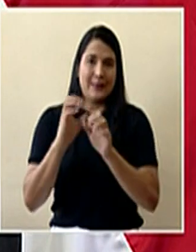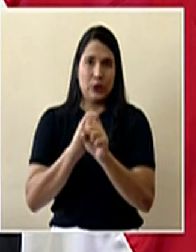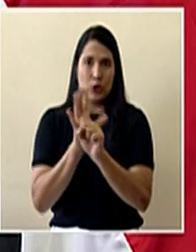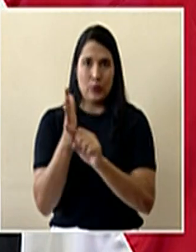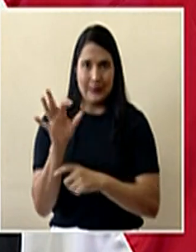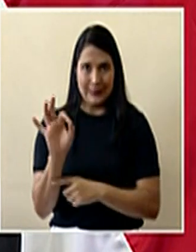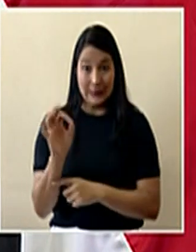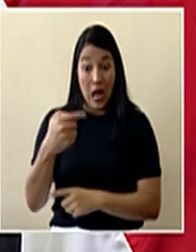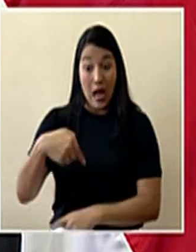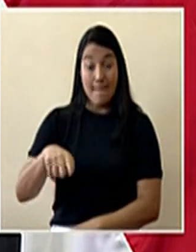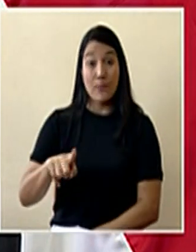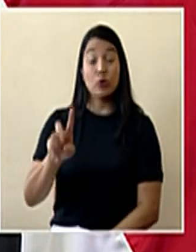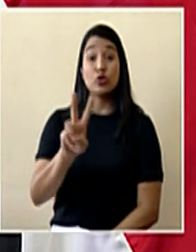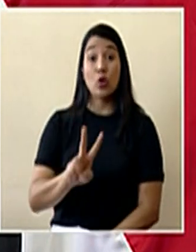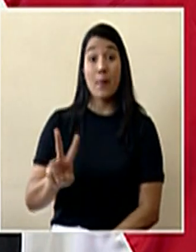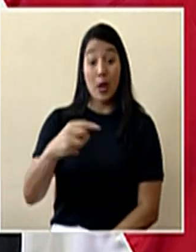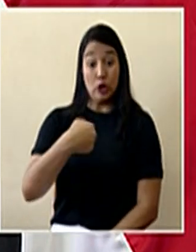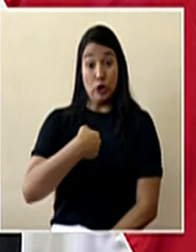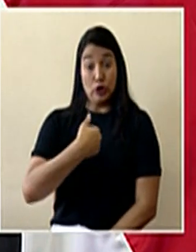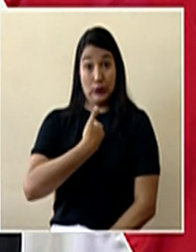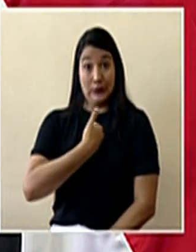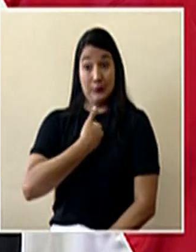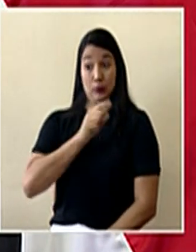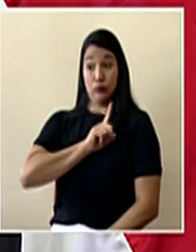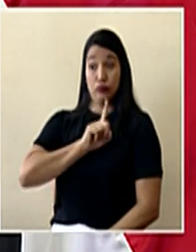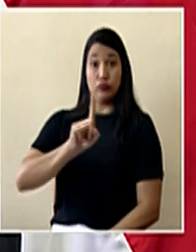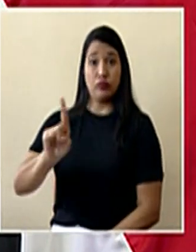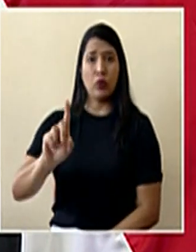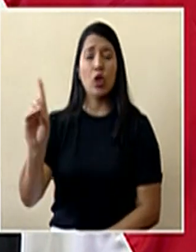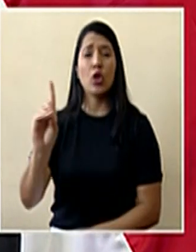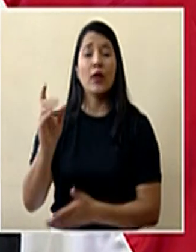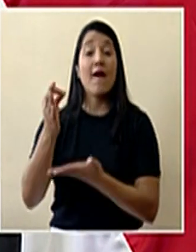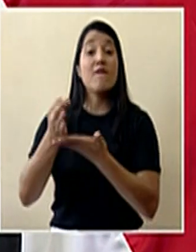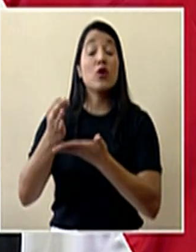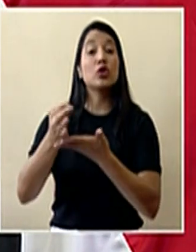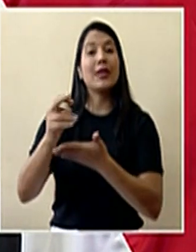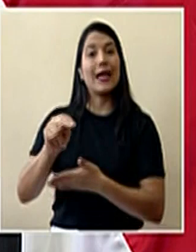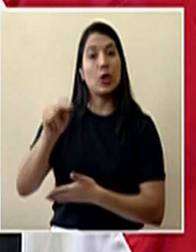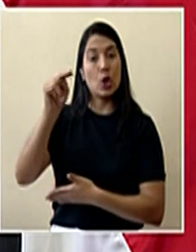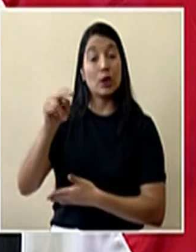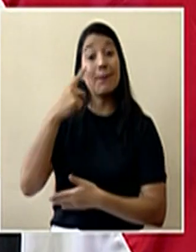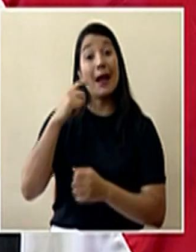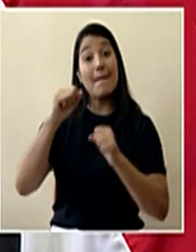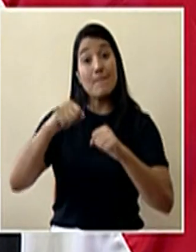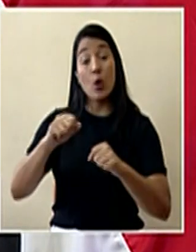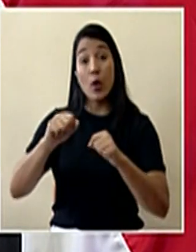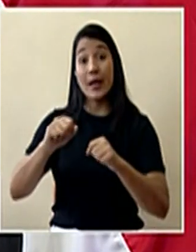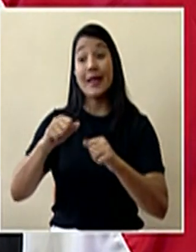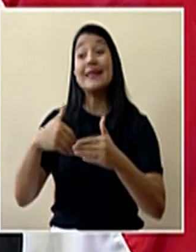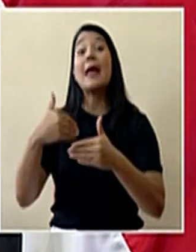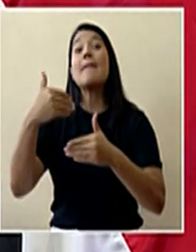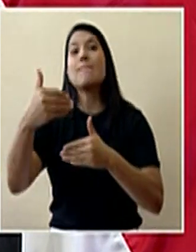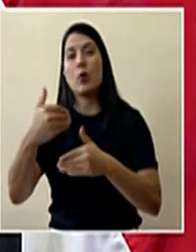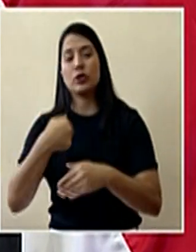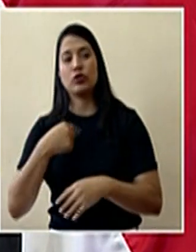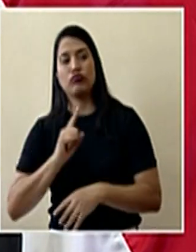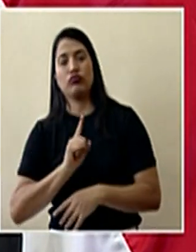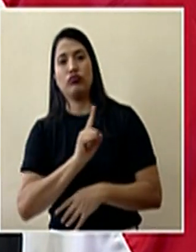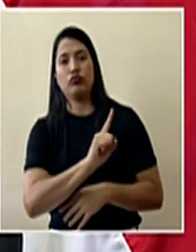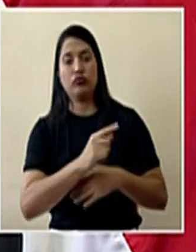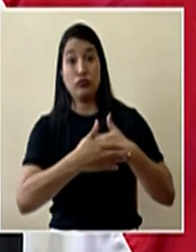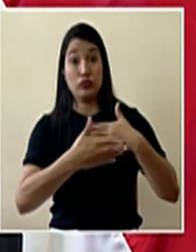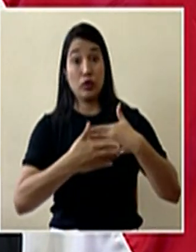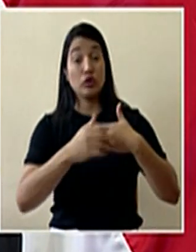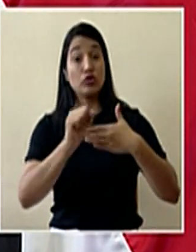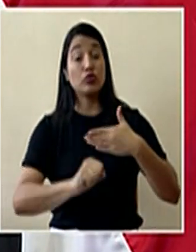hecho, el próximo viernes personalmente voy a estar en el sector de la frontera norte para empezar, posteriormente iré a la sur para supervisar todas